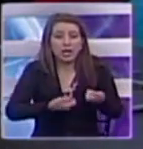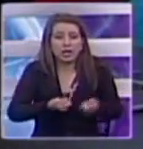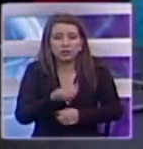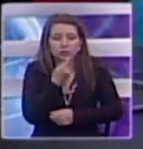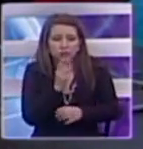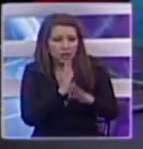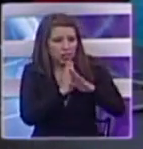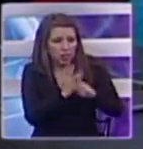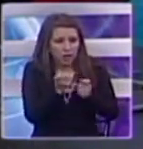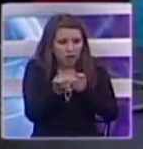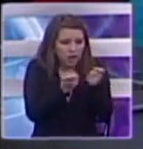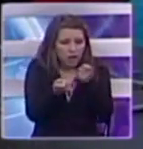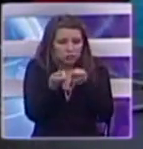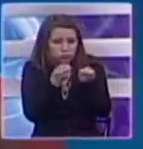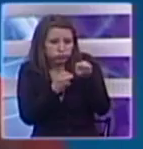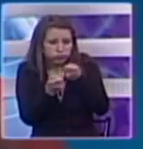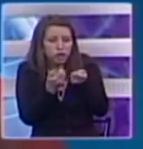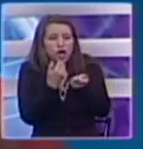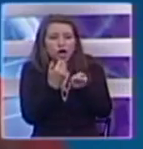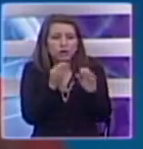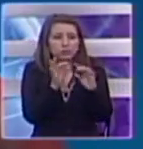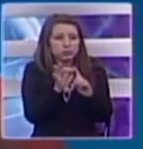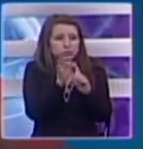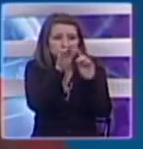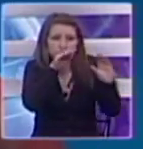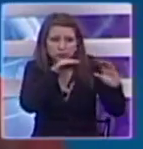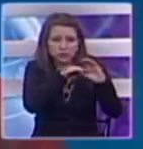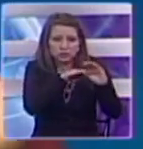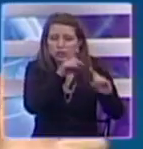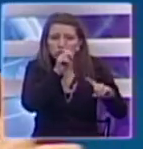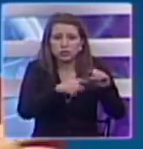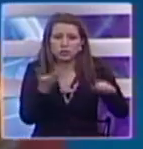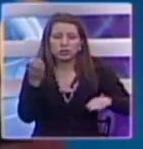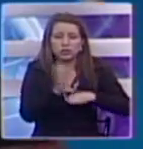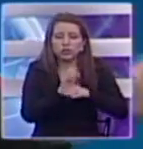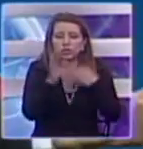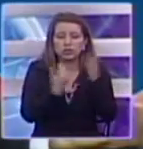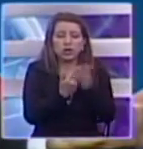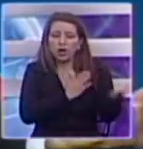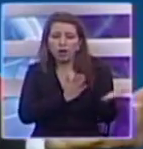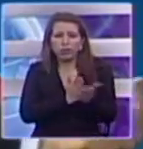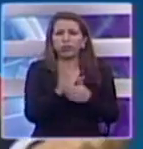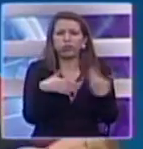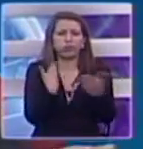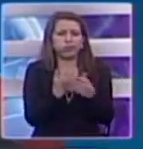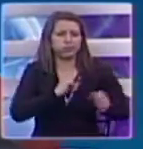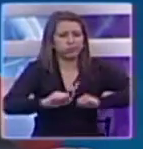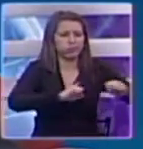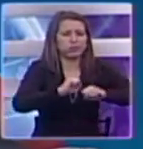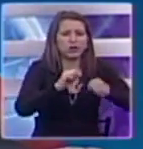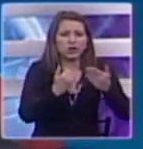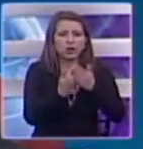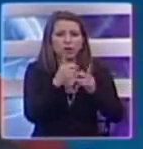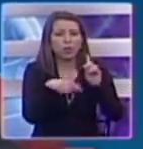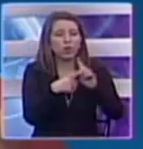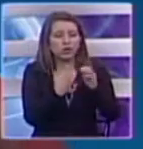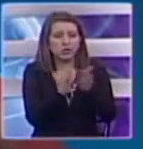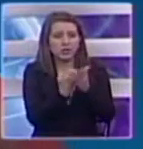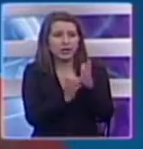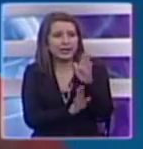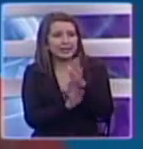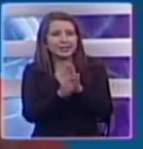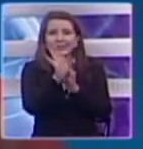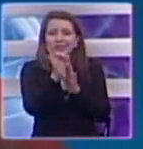inversión, exceso, ¿no? Hay que priorizar la inversión, obviamente no se puede hacer todo al ritmo que veníamos haciendo cuando la economía crecía, hay